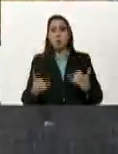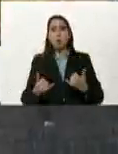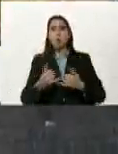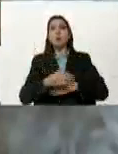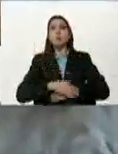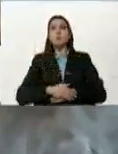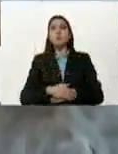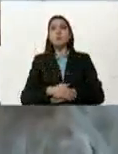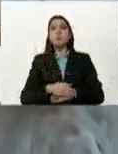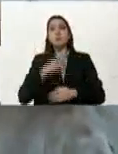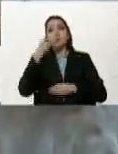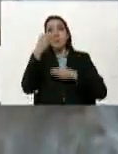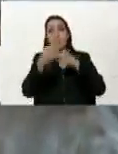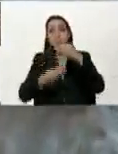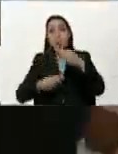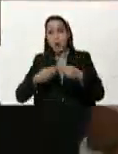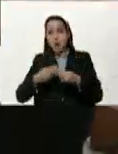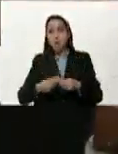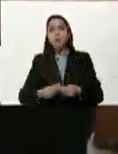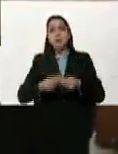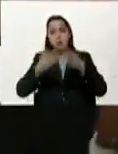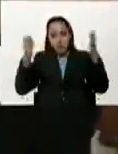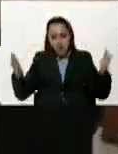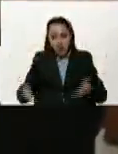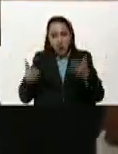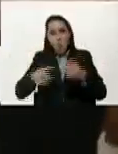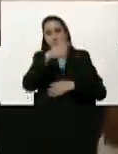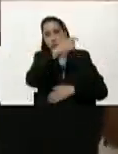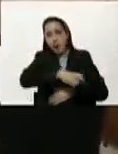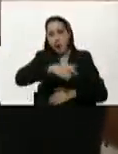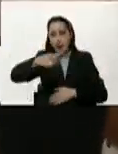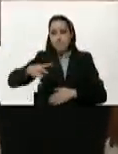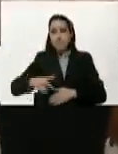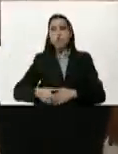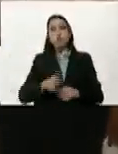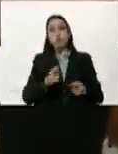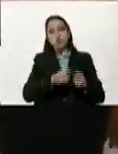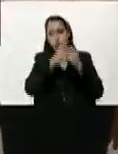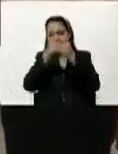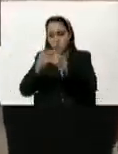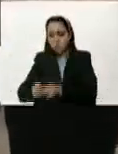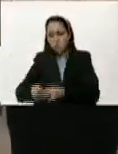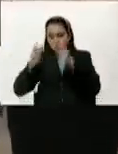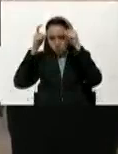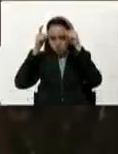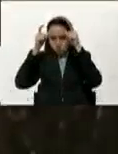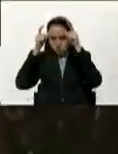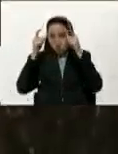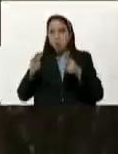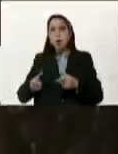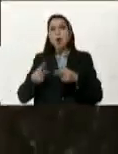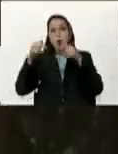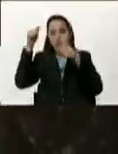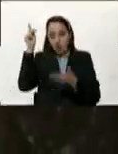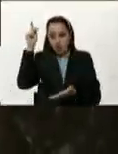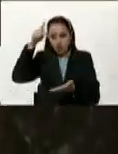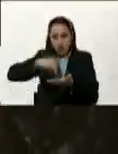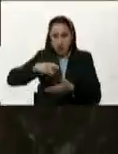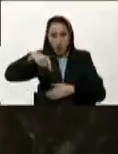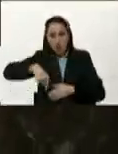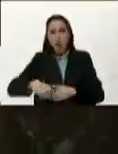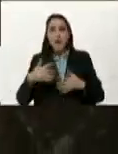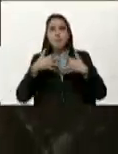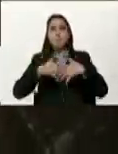se va a correr le hago la bola y y la gente que antes llevaba para otro sitio aquí va a venir el primer su venado sin ningún tipo de problema